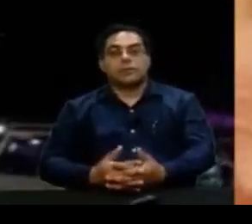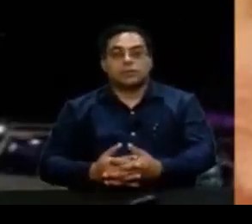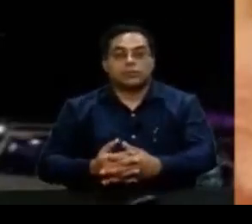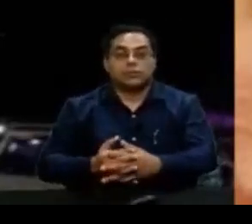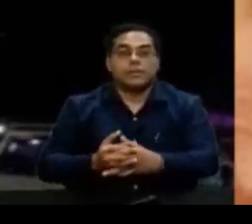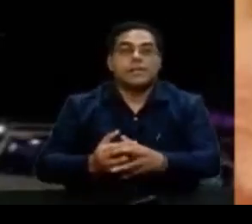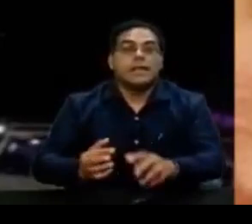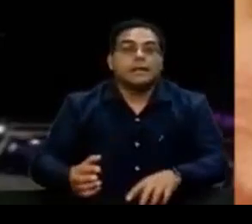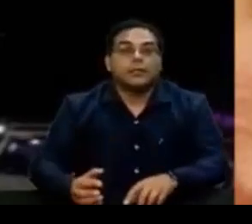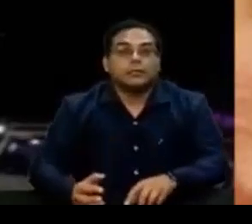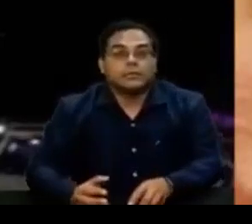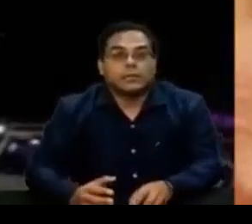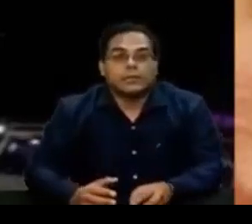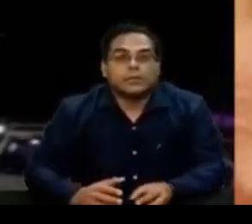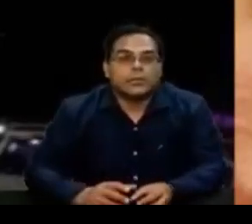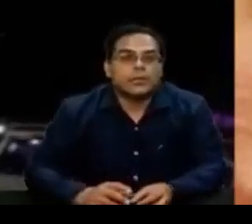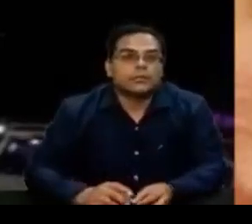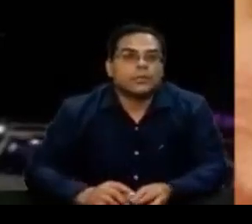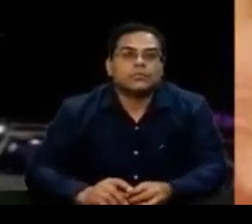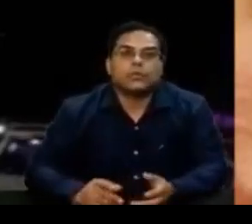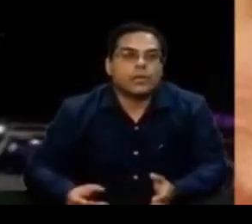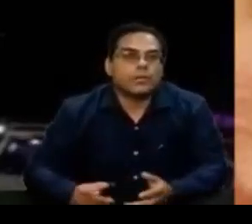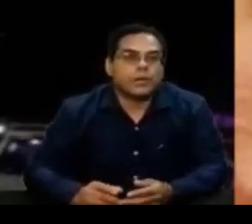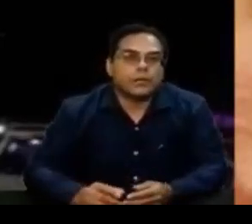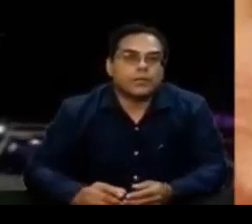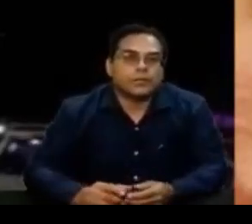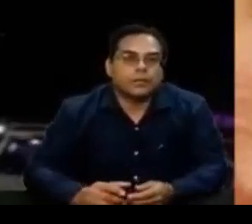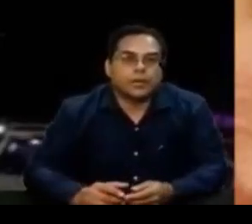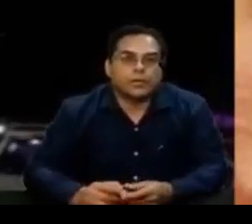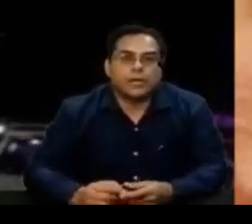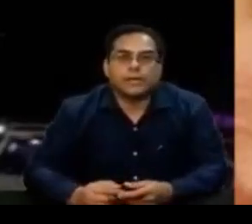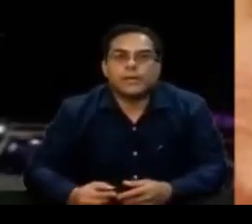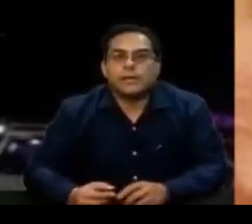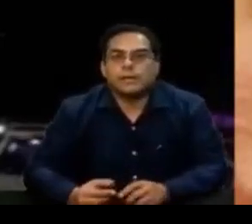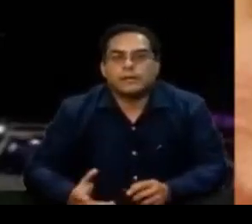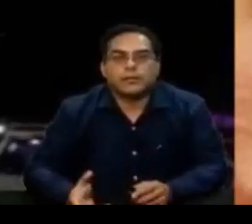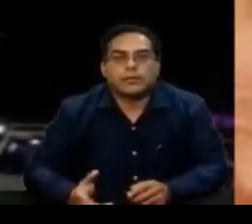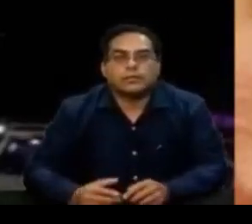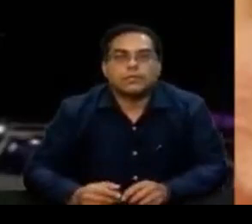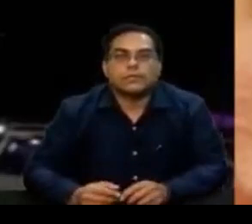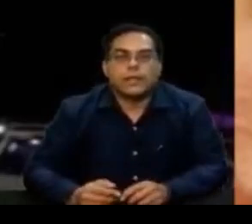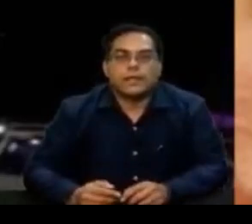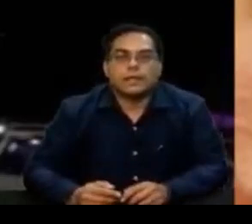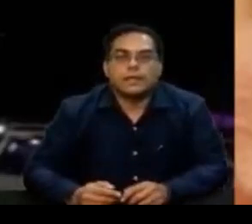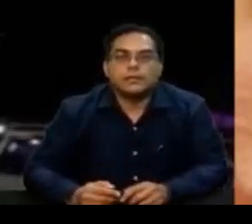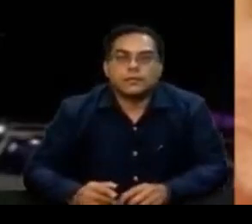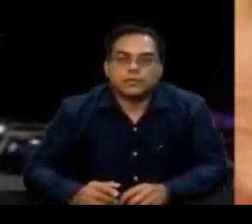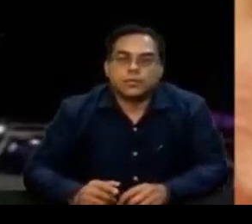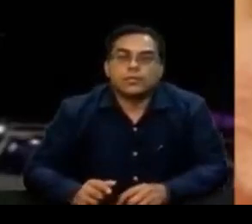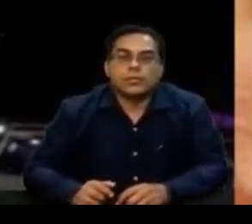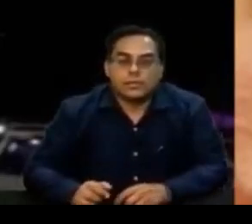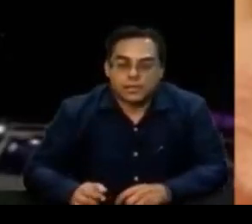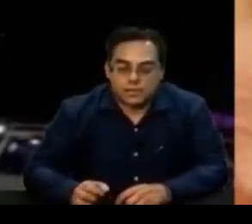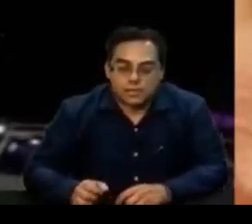muchas estructuras. Entonces nos apoyamos de algún tornillo, por ejemplo, el tornillo Carol Guillard, que es el tornillo que ustedes ven ahí. Este